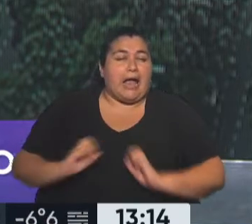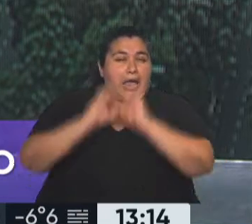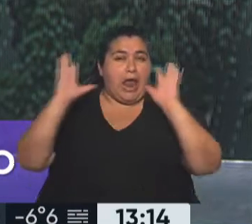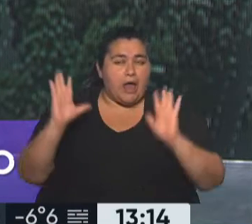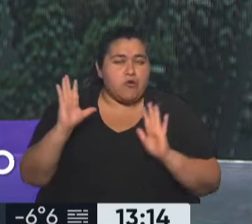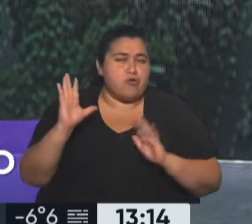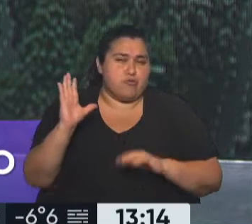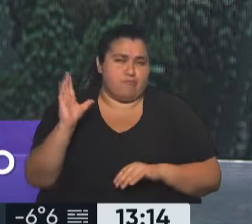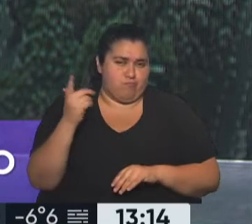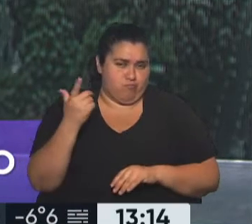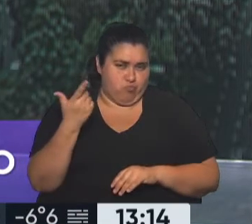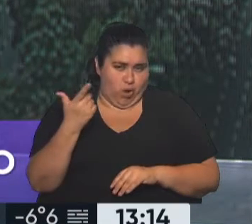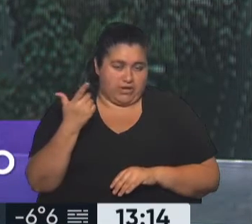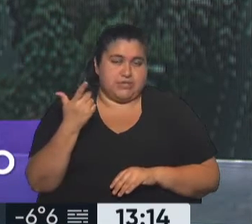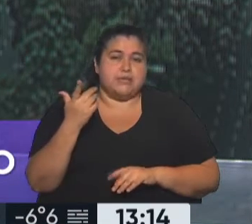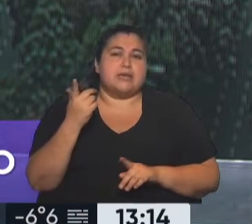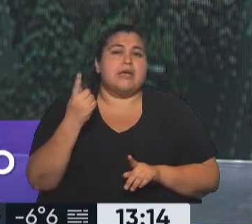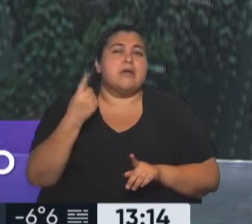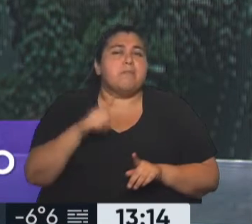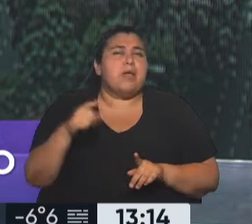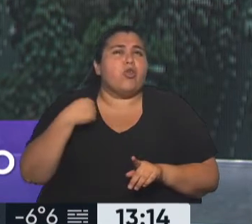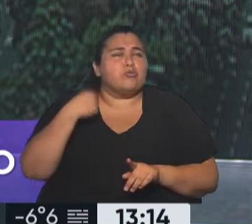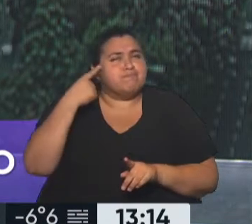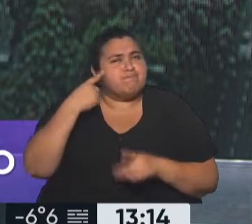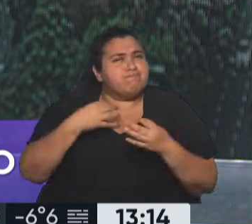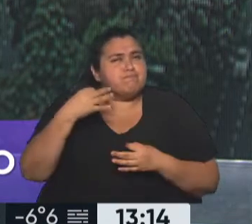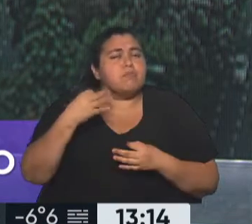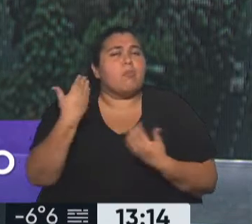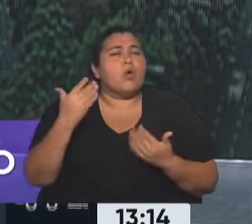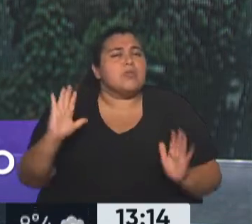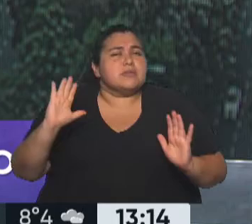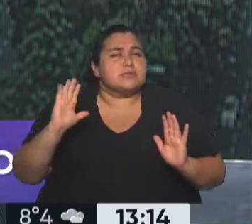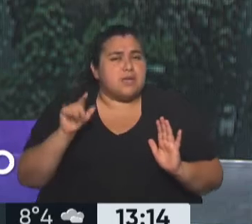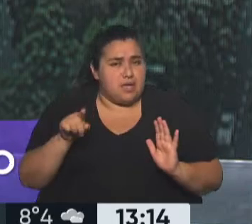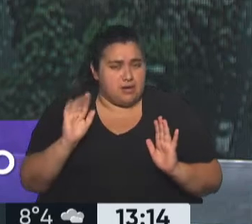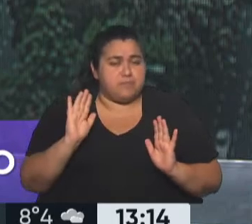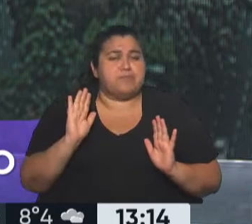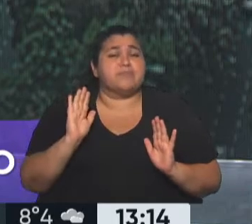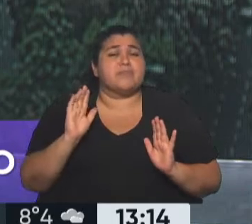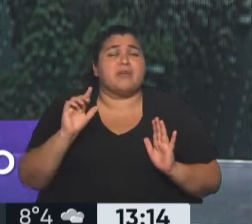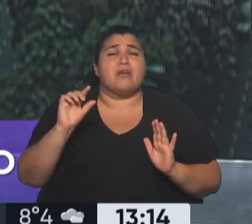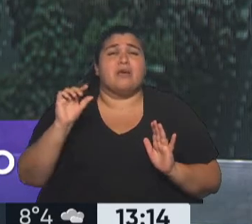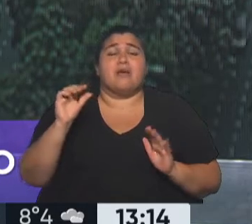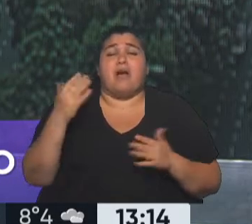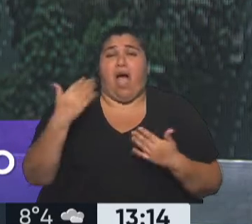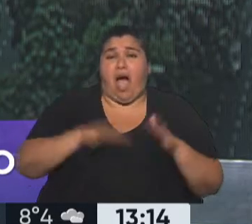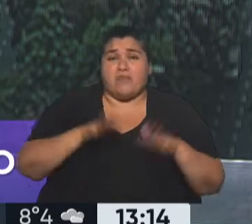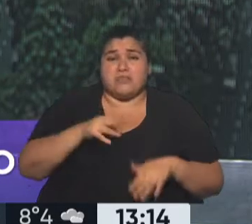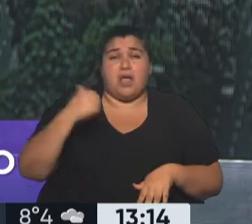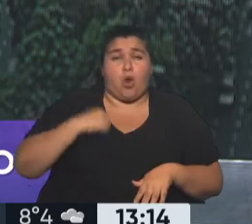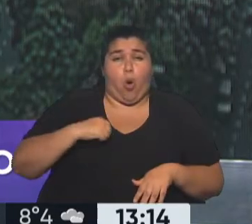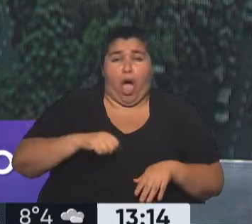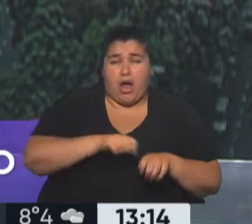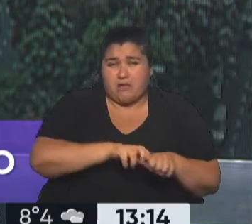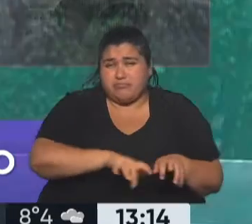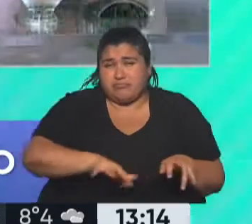por ahí pensar qué puede haber ocurrido. Claro. Es frecuente que en los líquidos hervidos, en los líquidos cloacales,